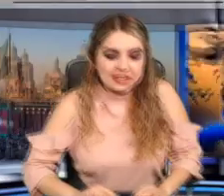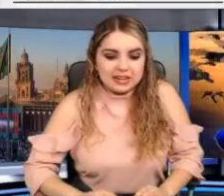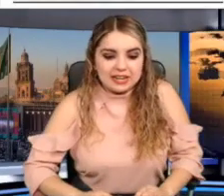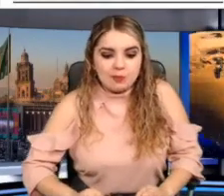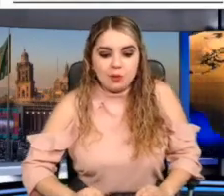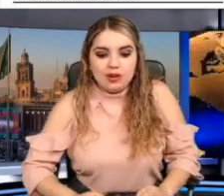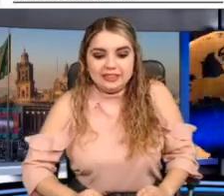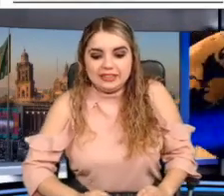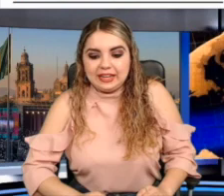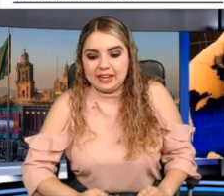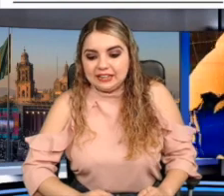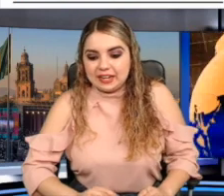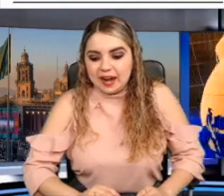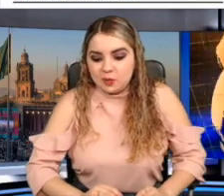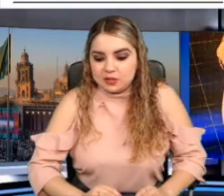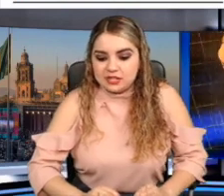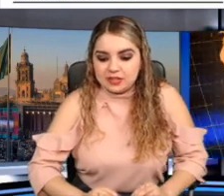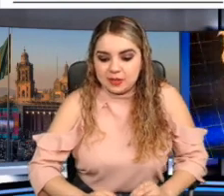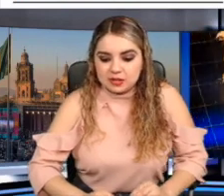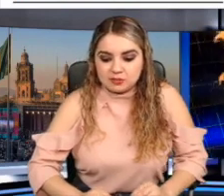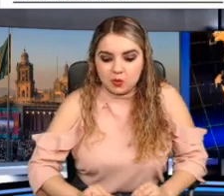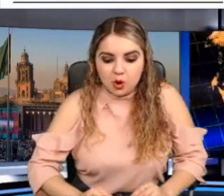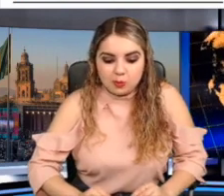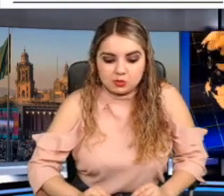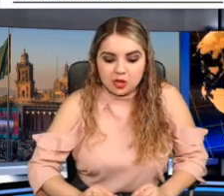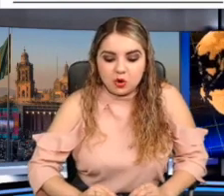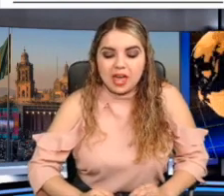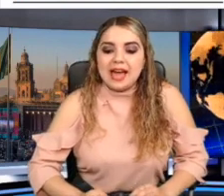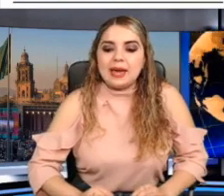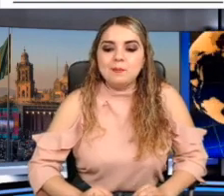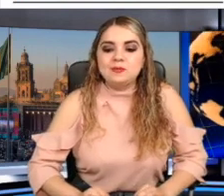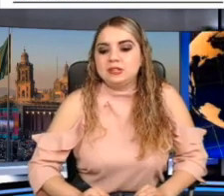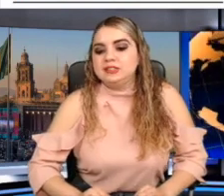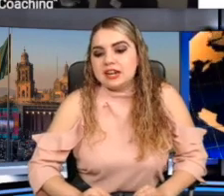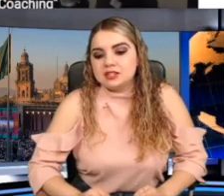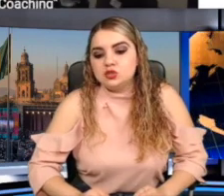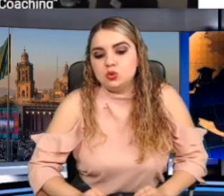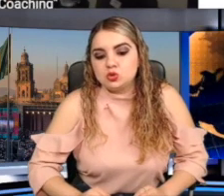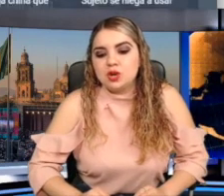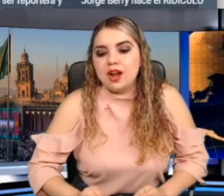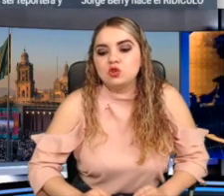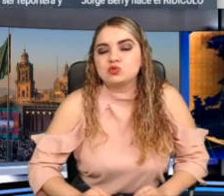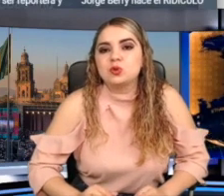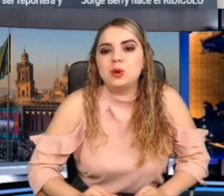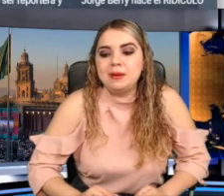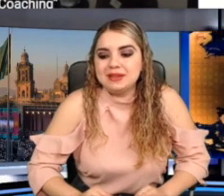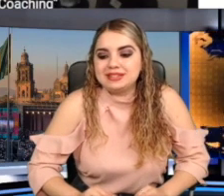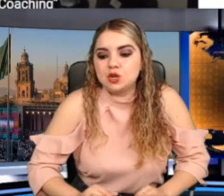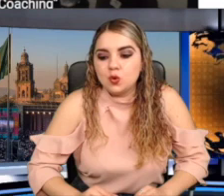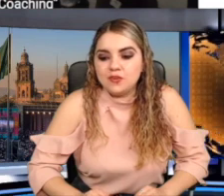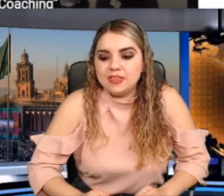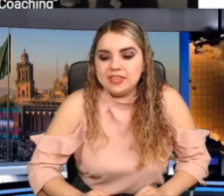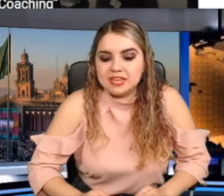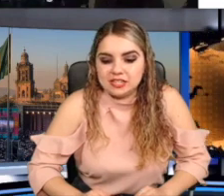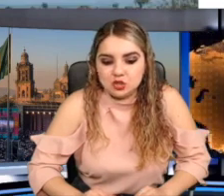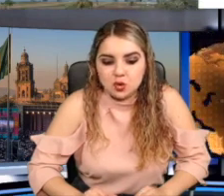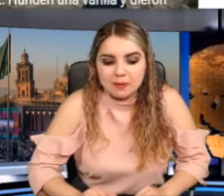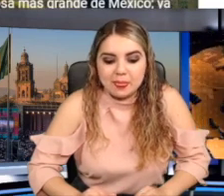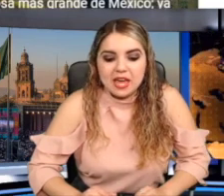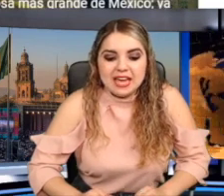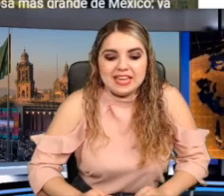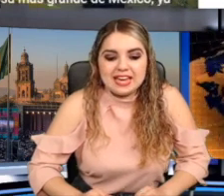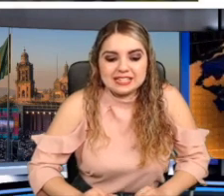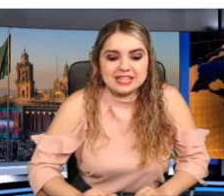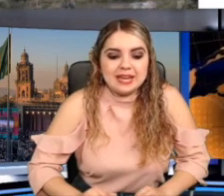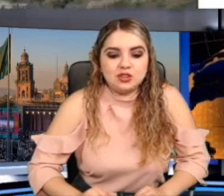en hacer grilla política, en atacar al presidente Andrés Manuel López Obrador, que en sentarse y solucionar los problemas del